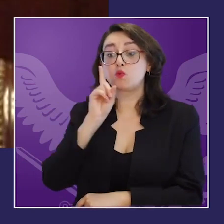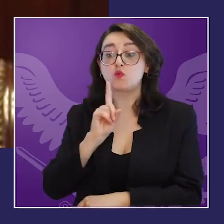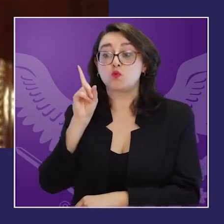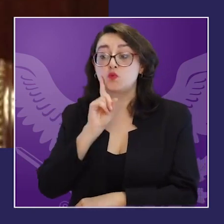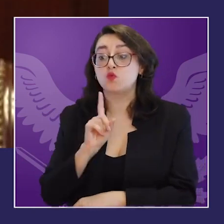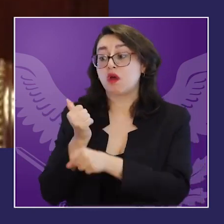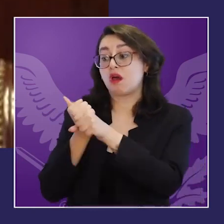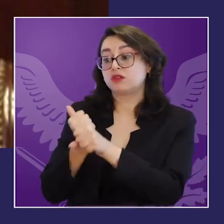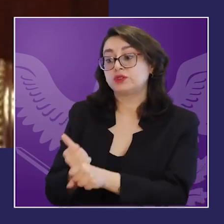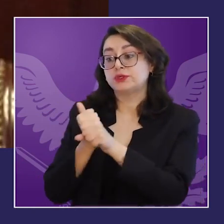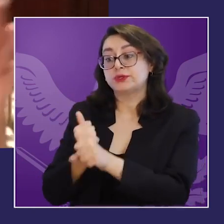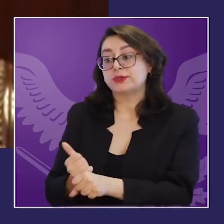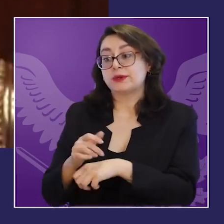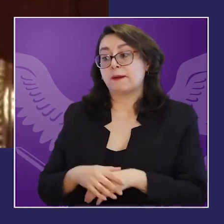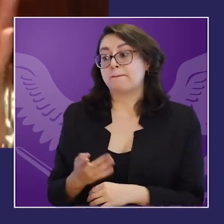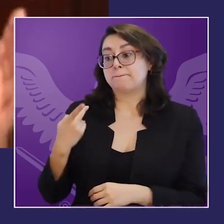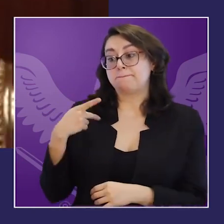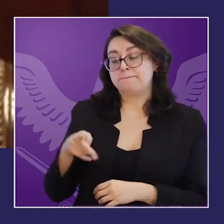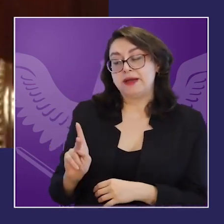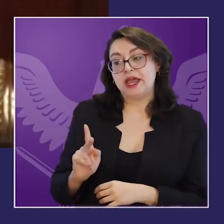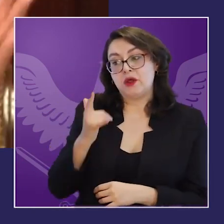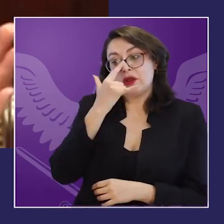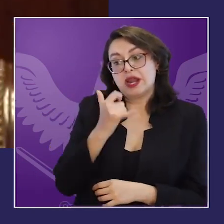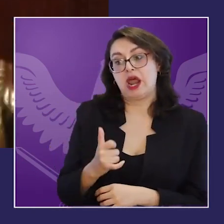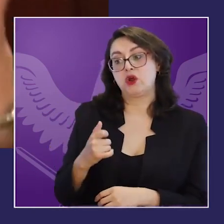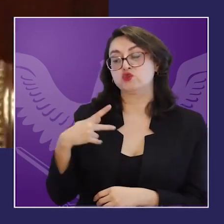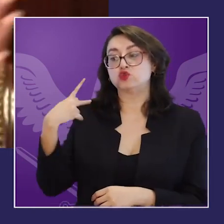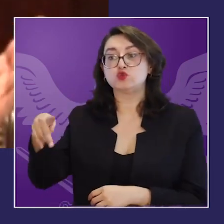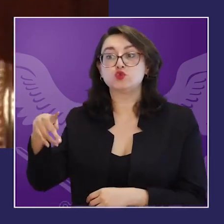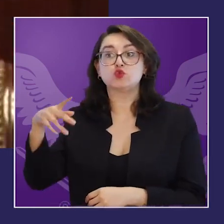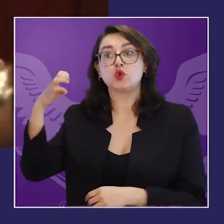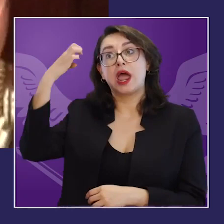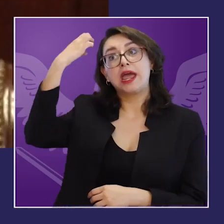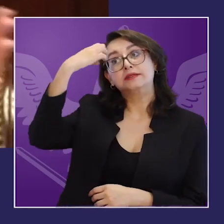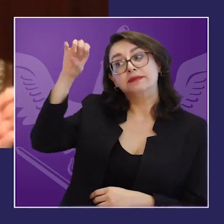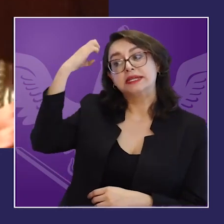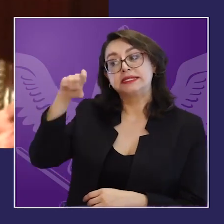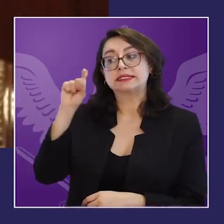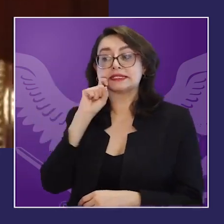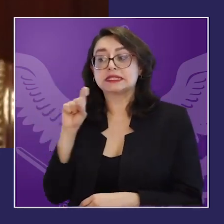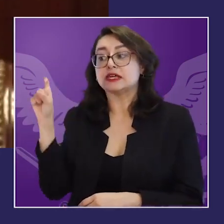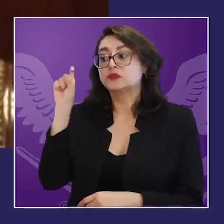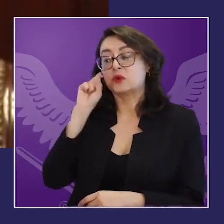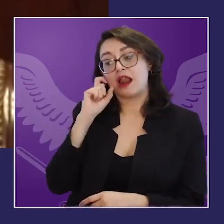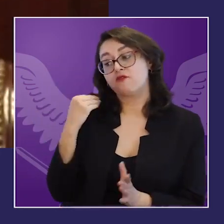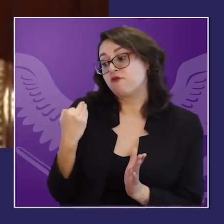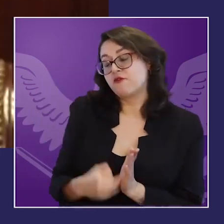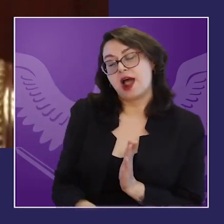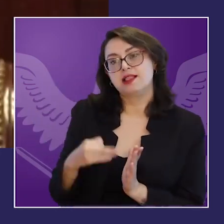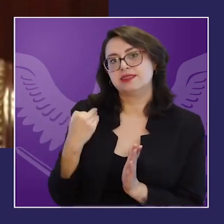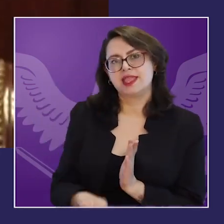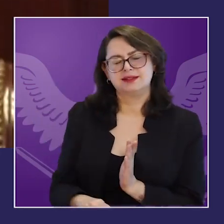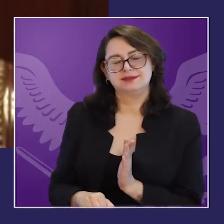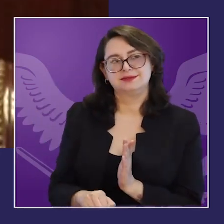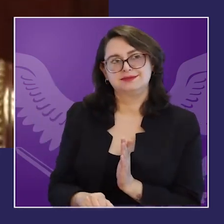poca experiencia sexual. O sea, ¿qué diremos con aquellas que hemos tenido más de un esposo o esposa y demás? ¿Sí? O sea,